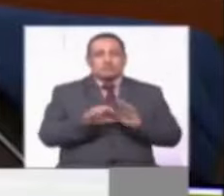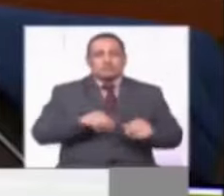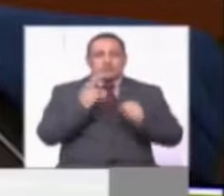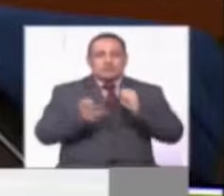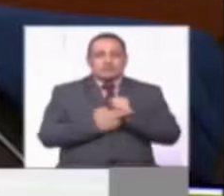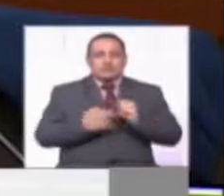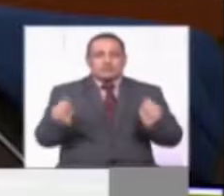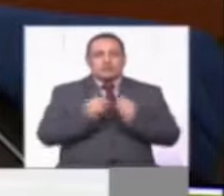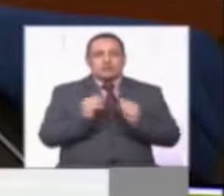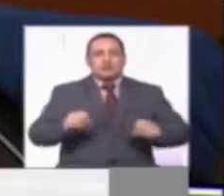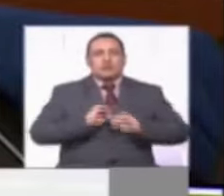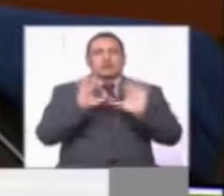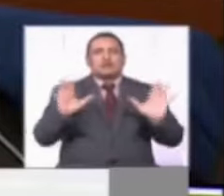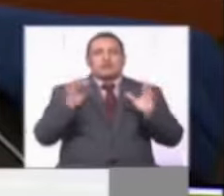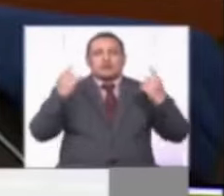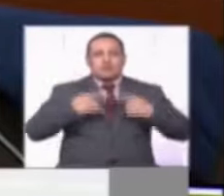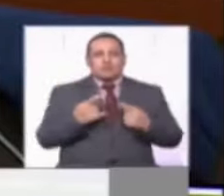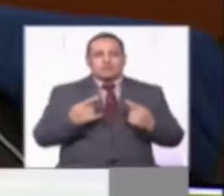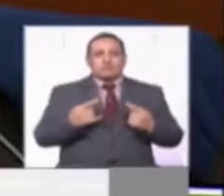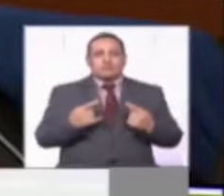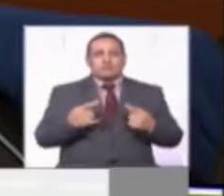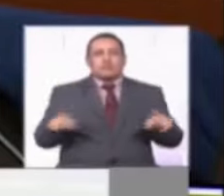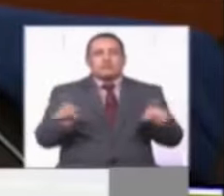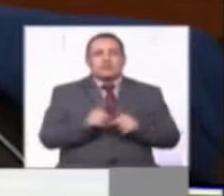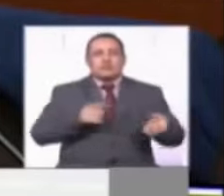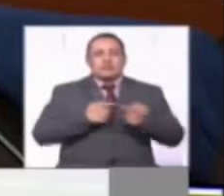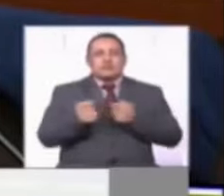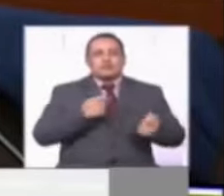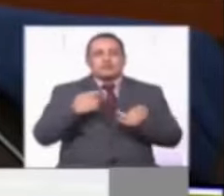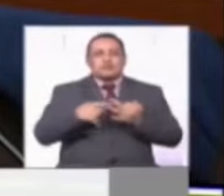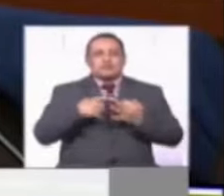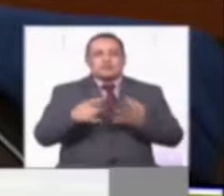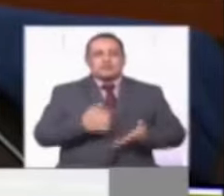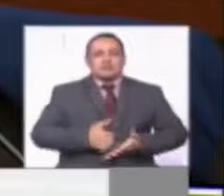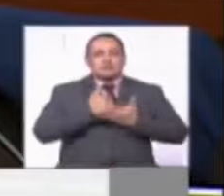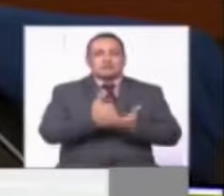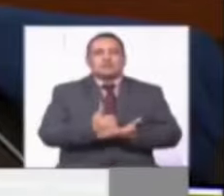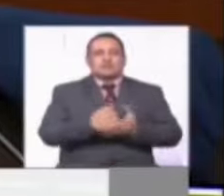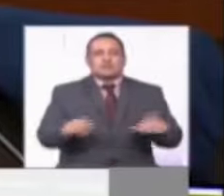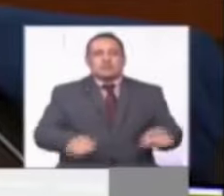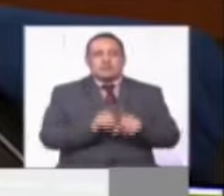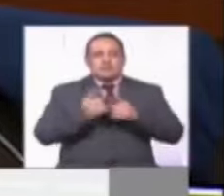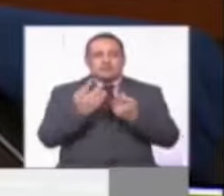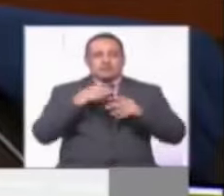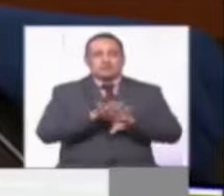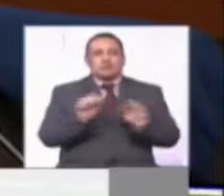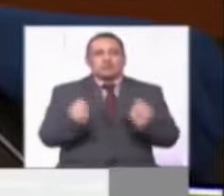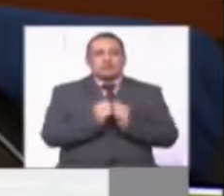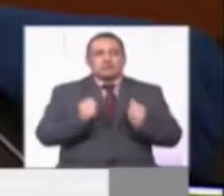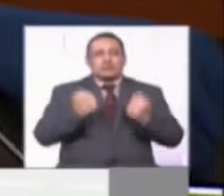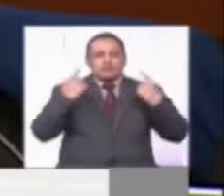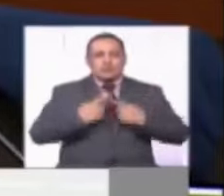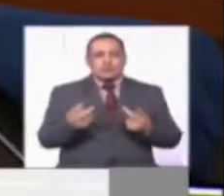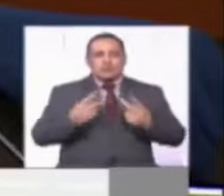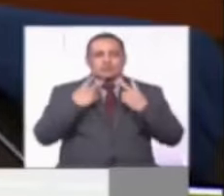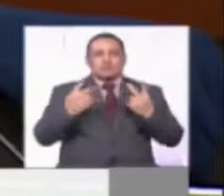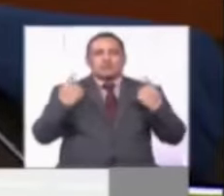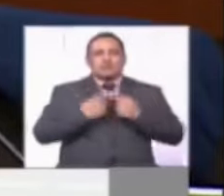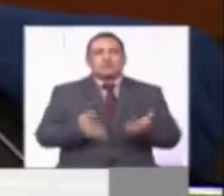la transparencia y la eficacia en la gestión de estos beneficios. La inclusión de disposiciones que